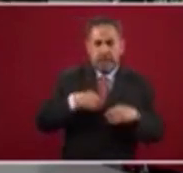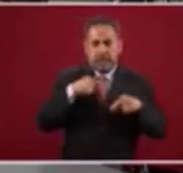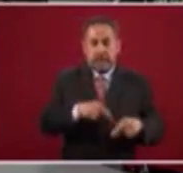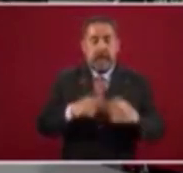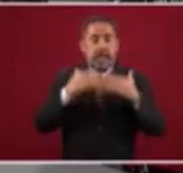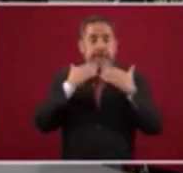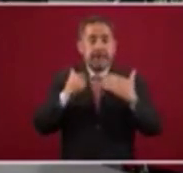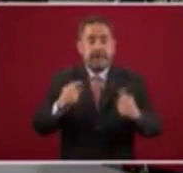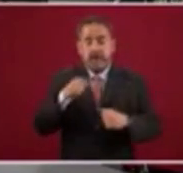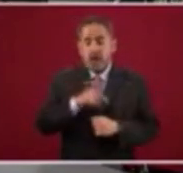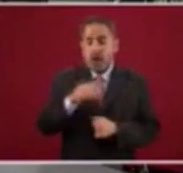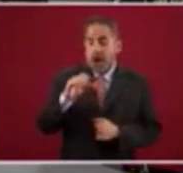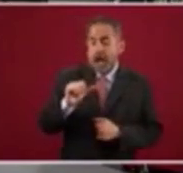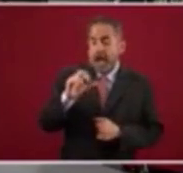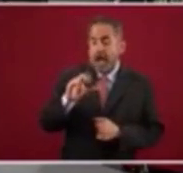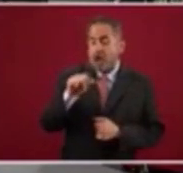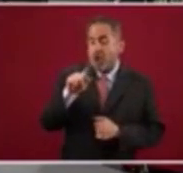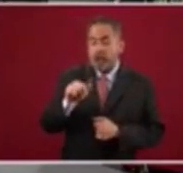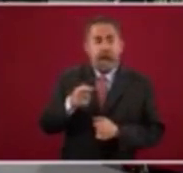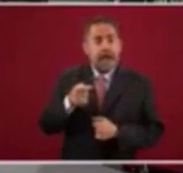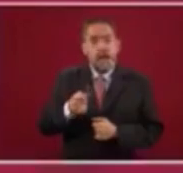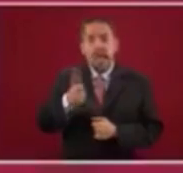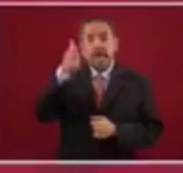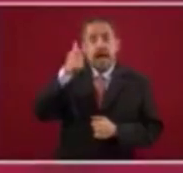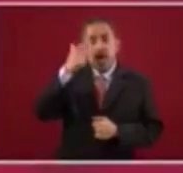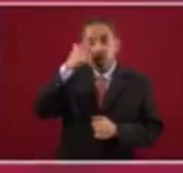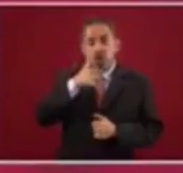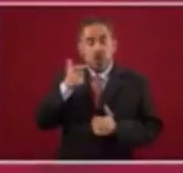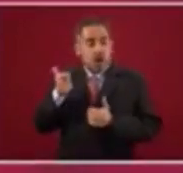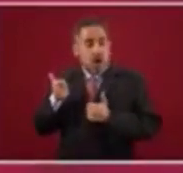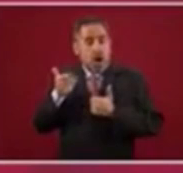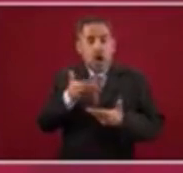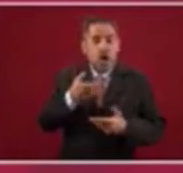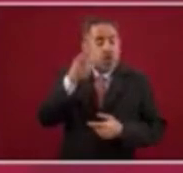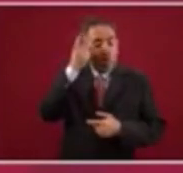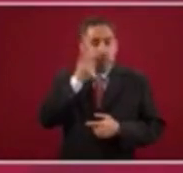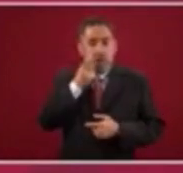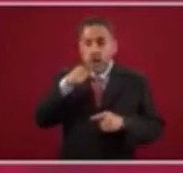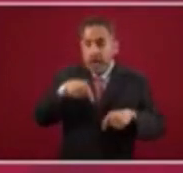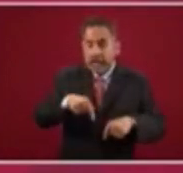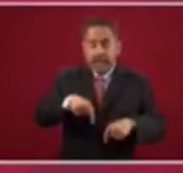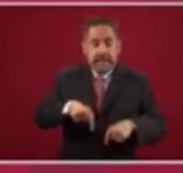Maximiliano y Carlota. La primera noche que durmieron aquí